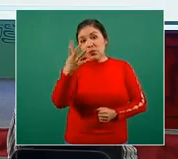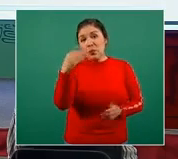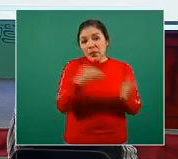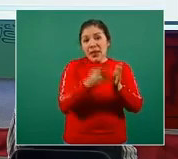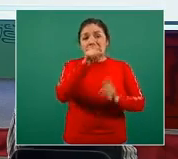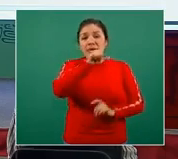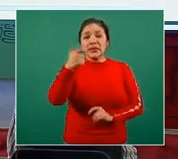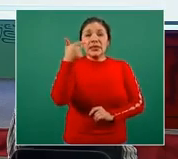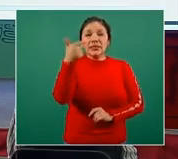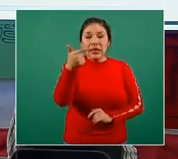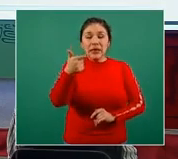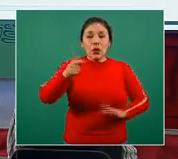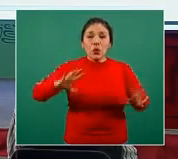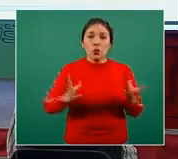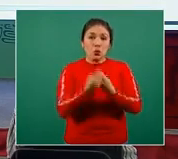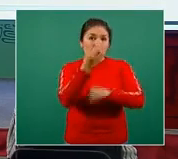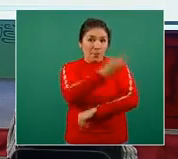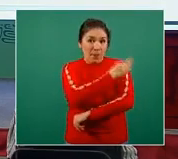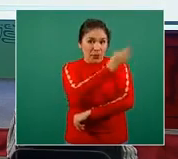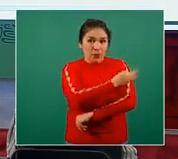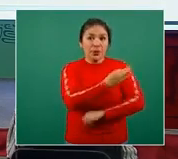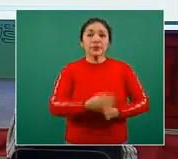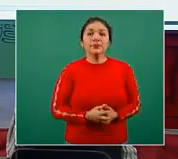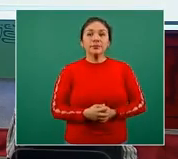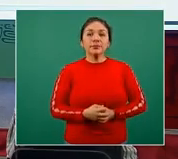724,707 son las acumuladas. La siguiente.